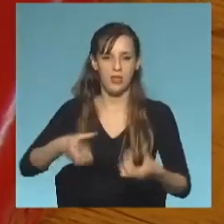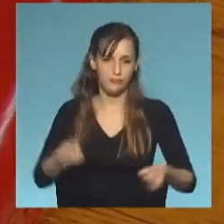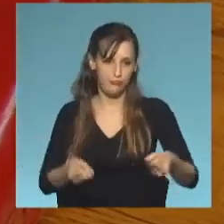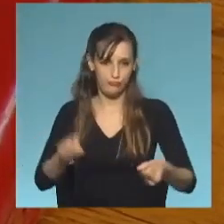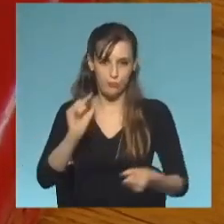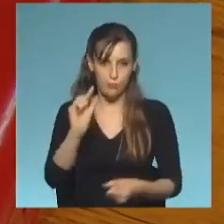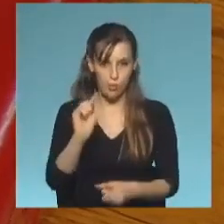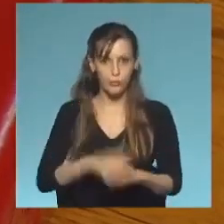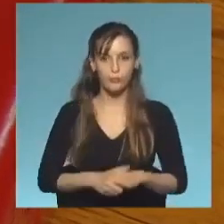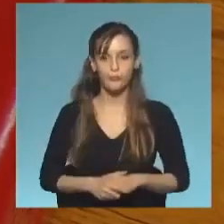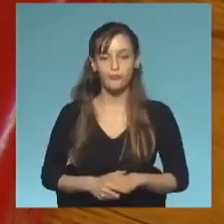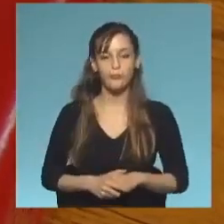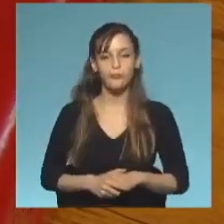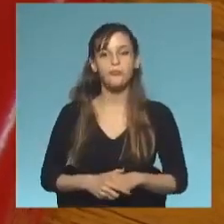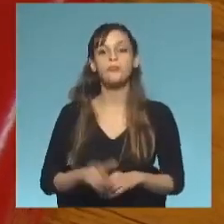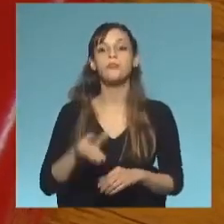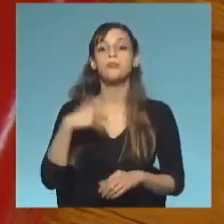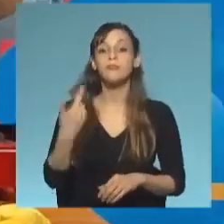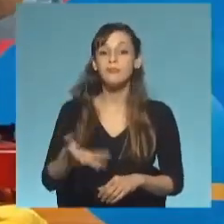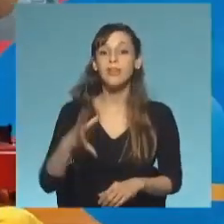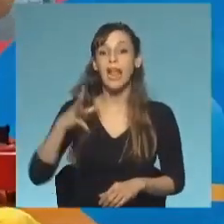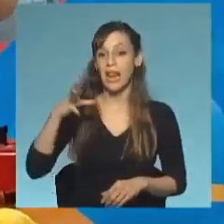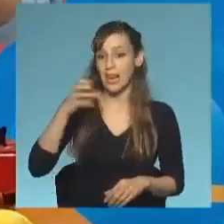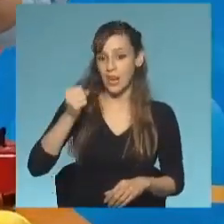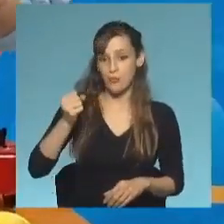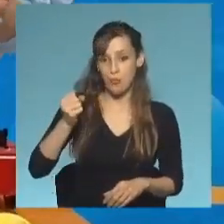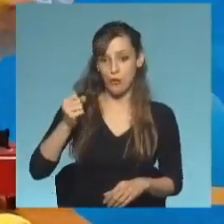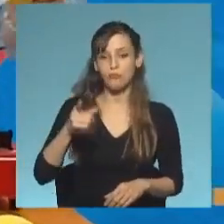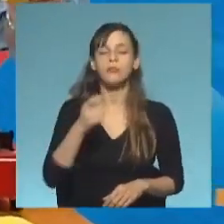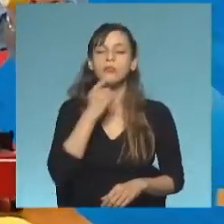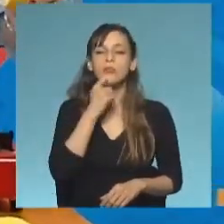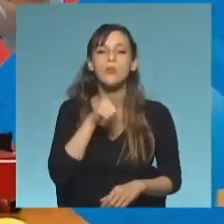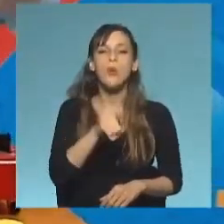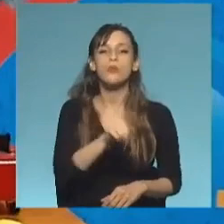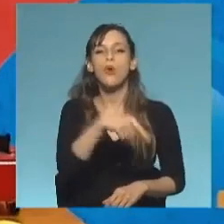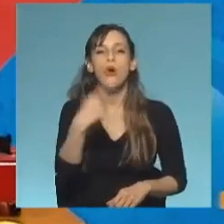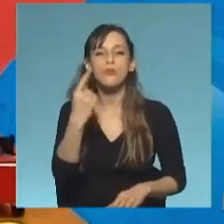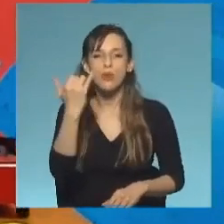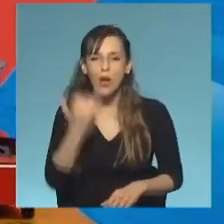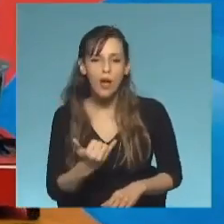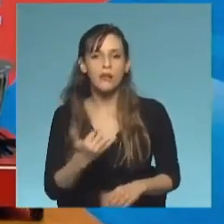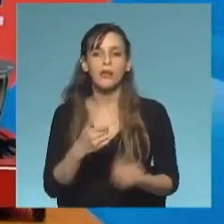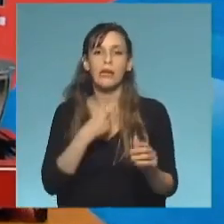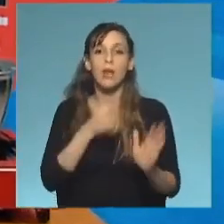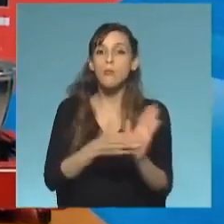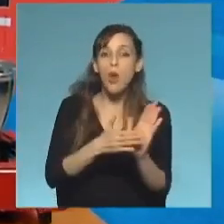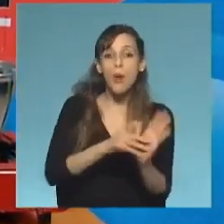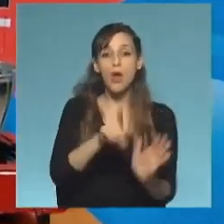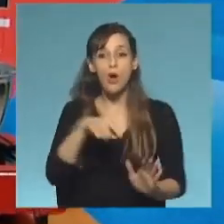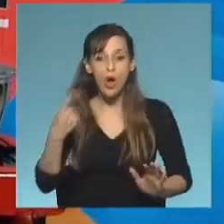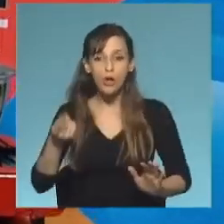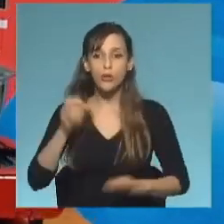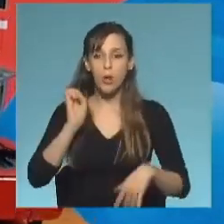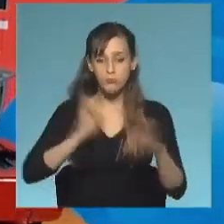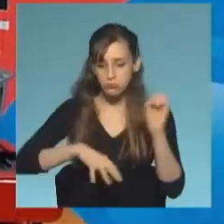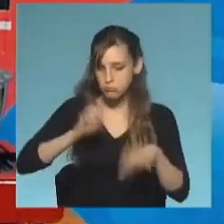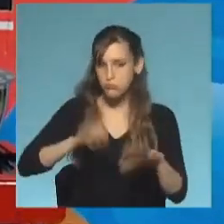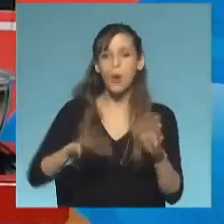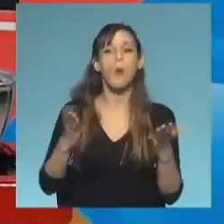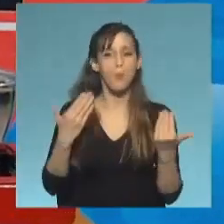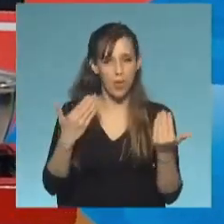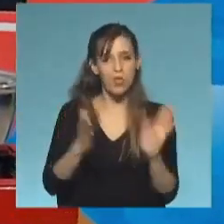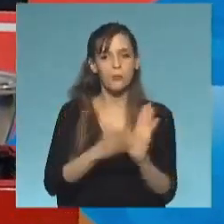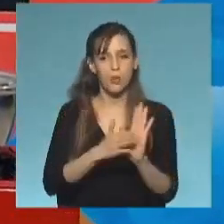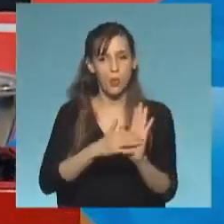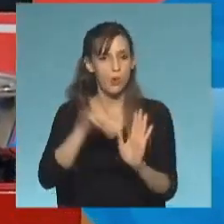limón también. Ahí va. Si resulta perfecto. Que tienen otras especies y ustedes tienen ganas de ponerle otras especies, también lo pueden probar,